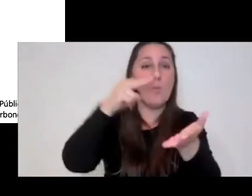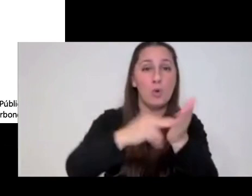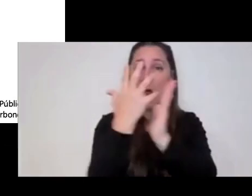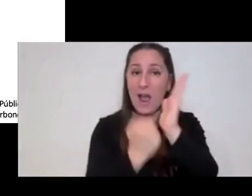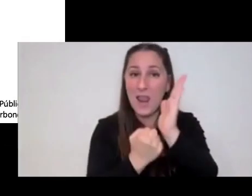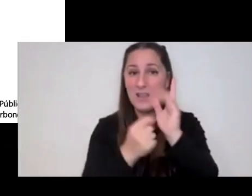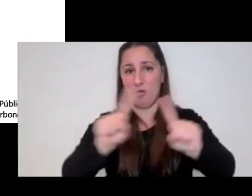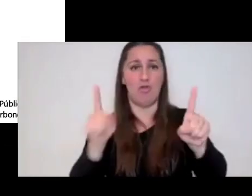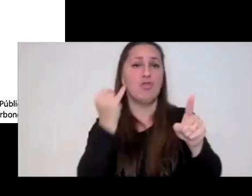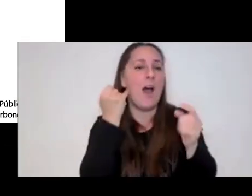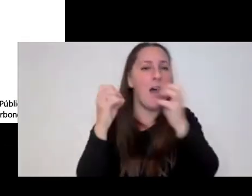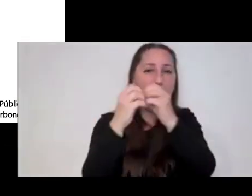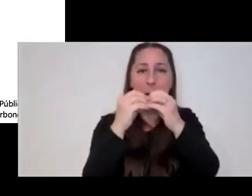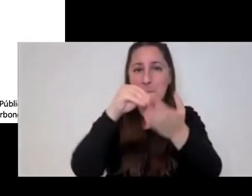tardar.